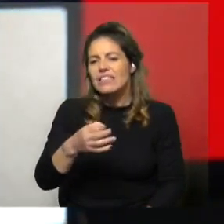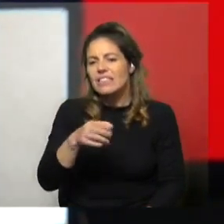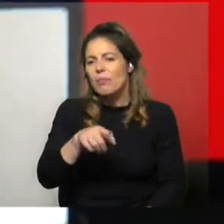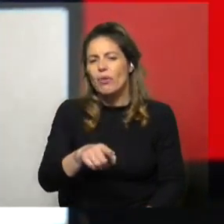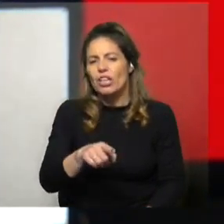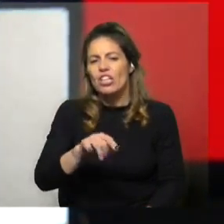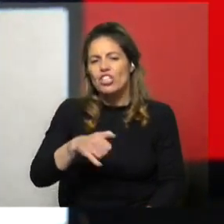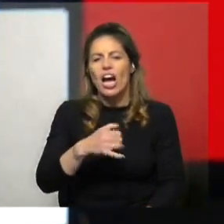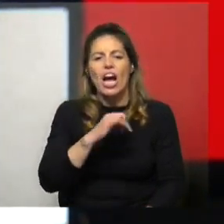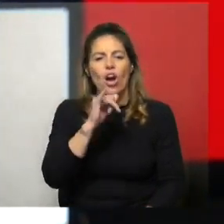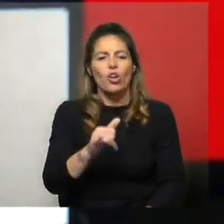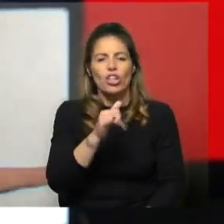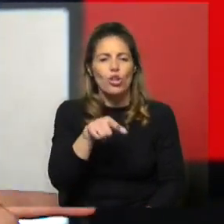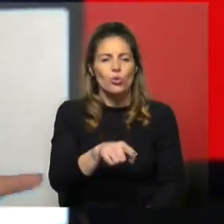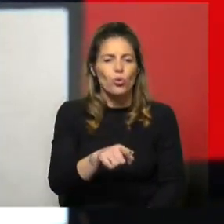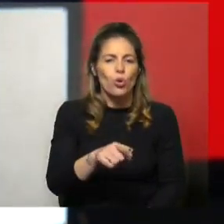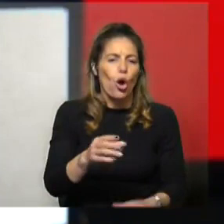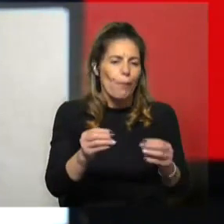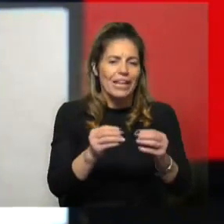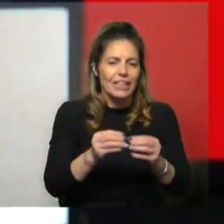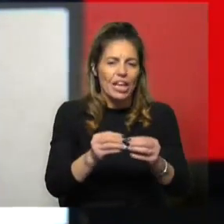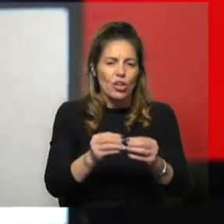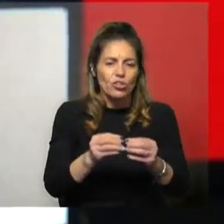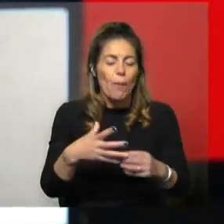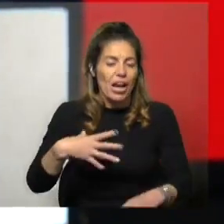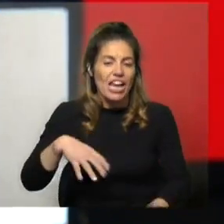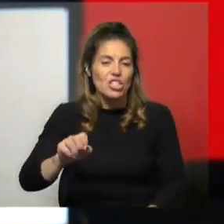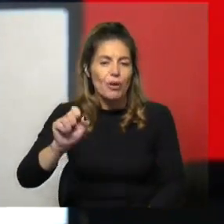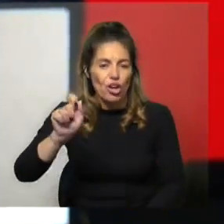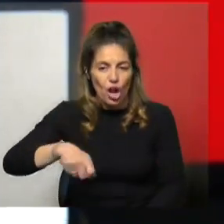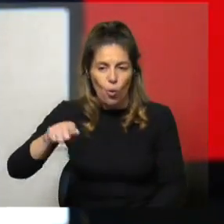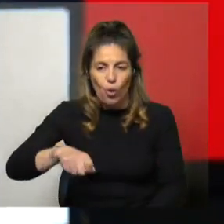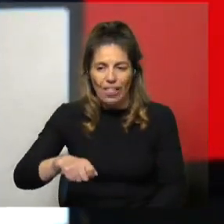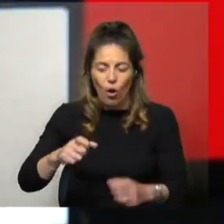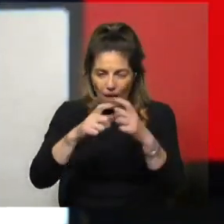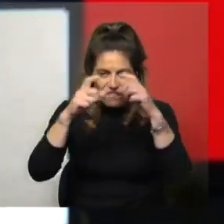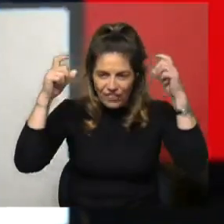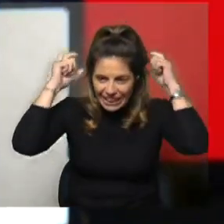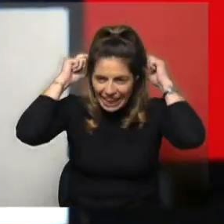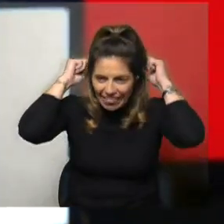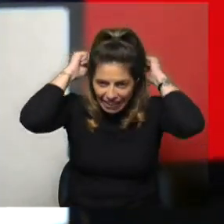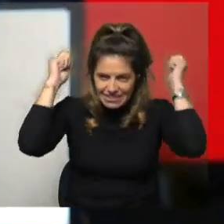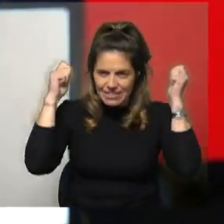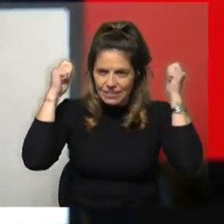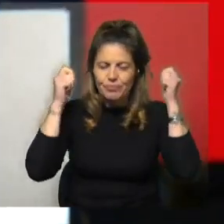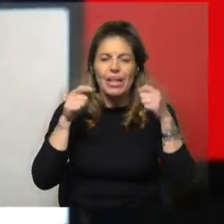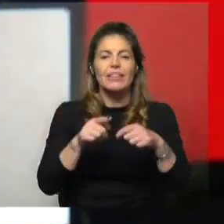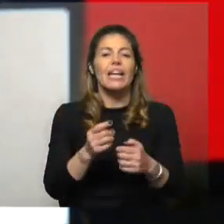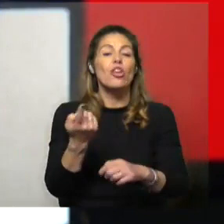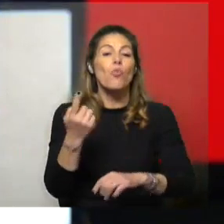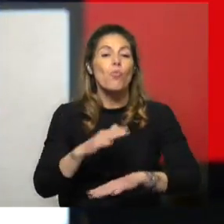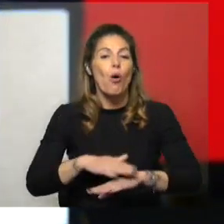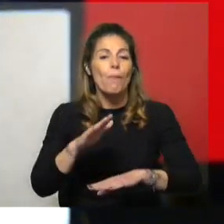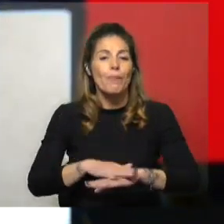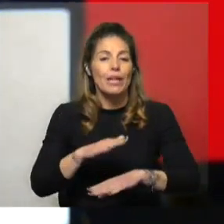mal a vz y bueno la trasladaban al juzgado siempre vendada este hasta que e un momento